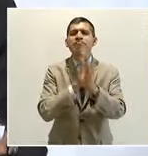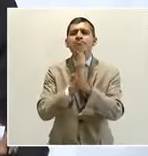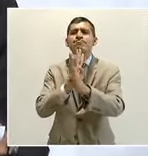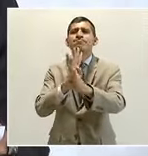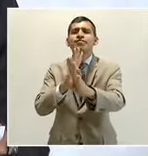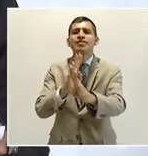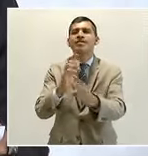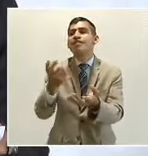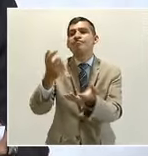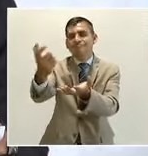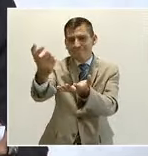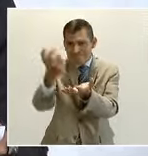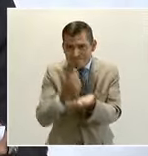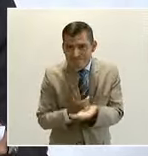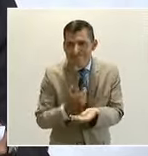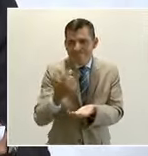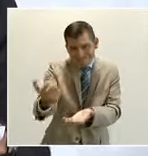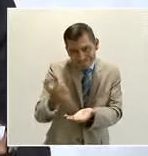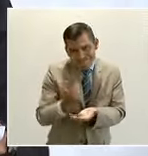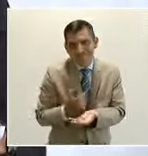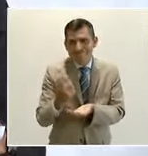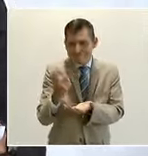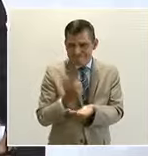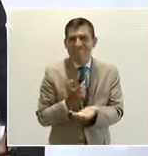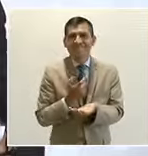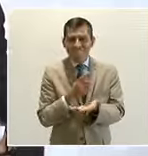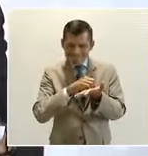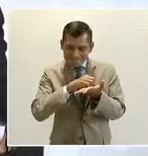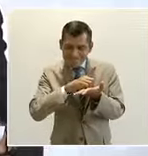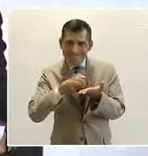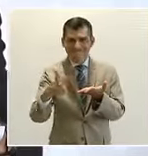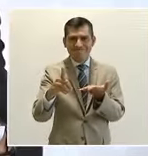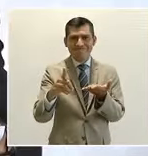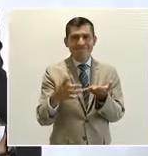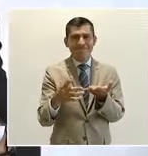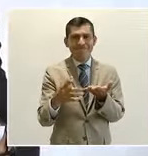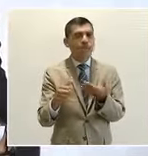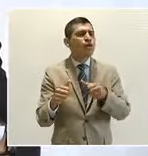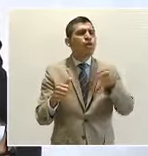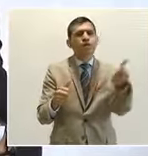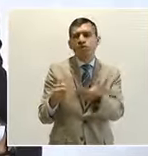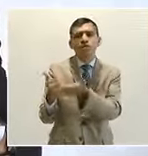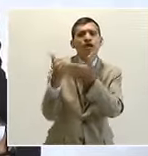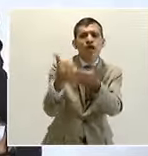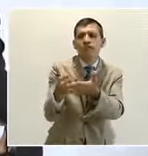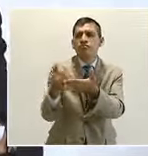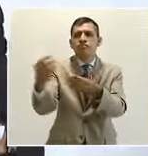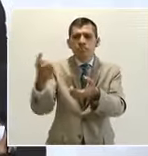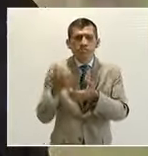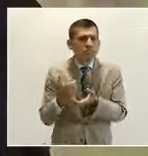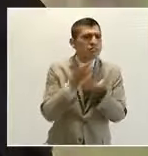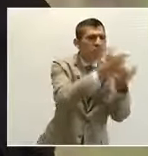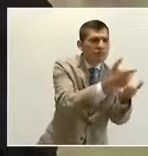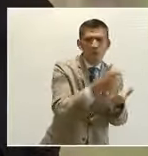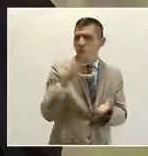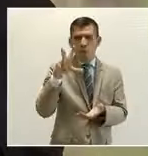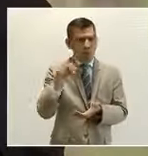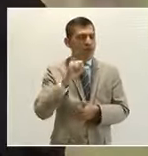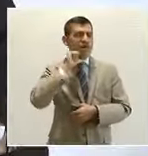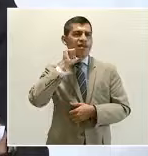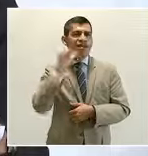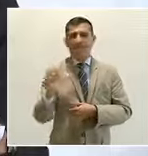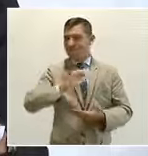lo que por derecho les corresponde nada de intermediarios ya eso se acabó nada de